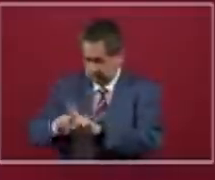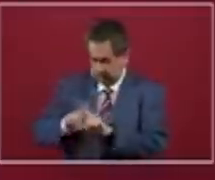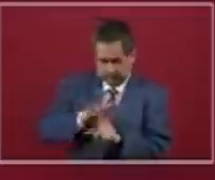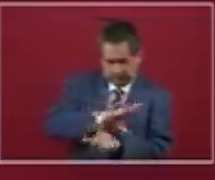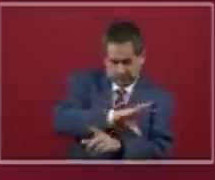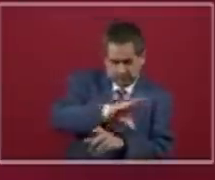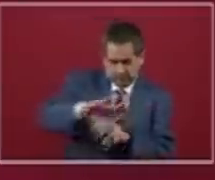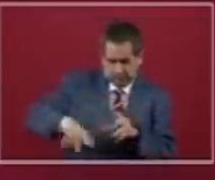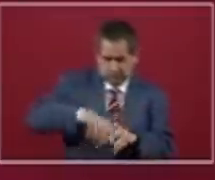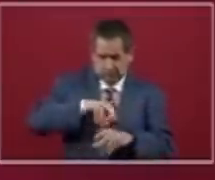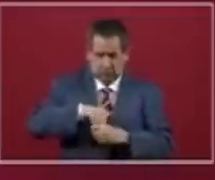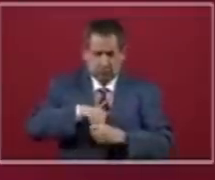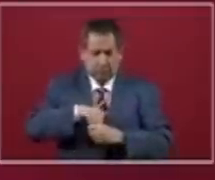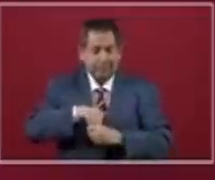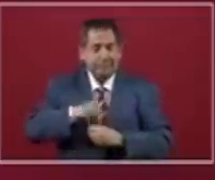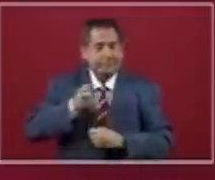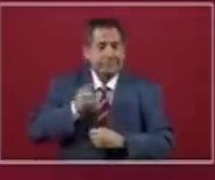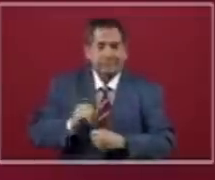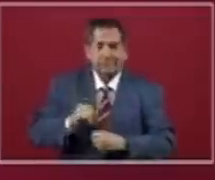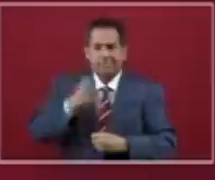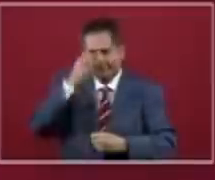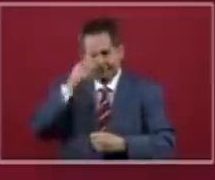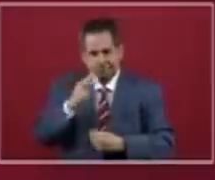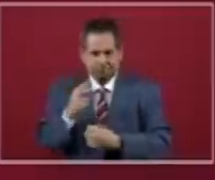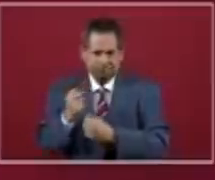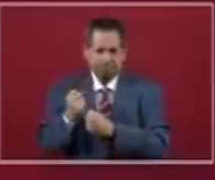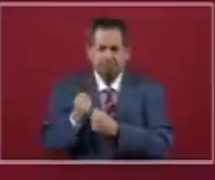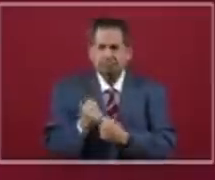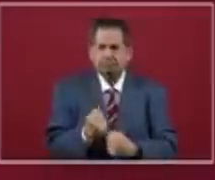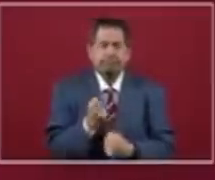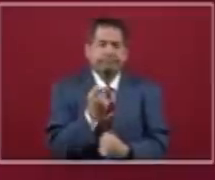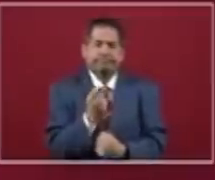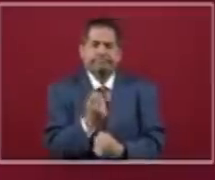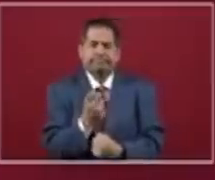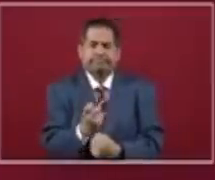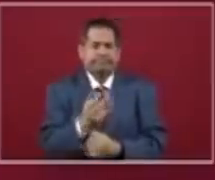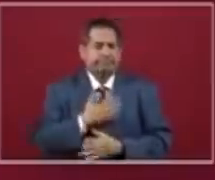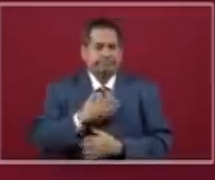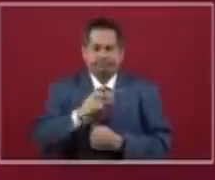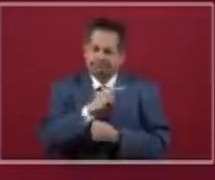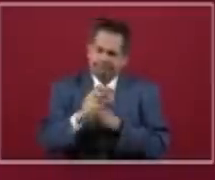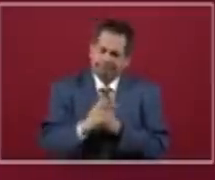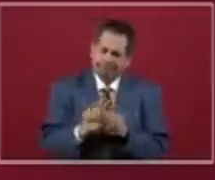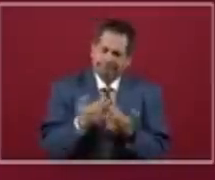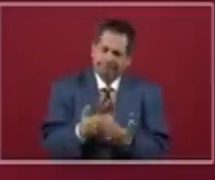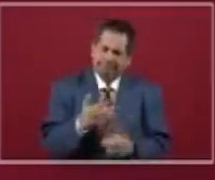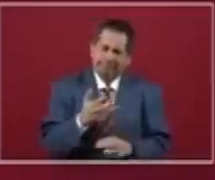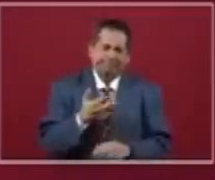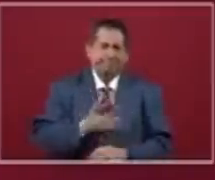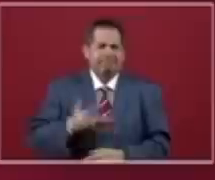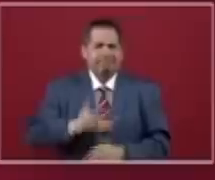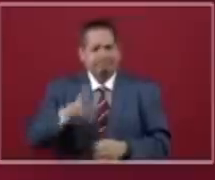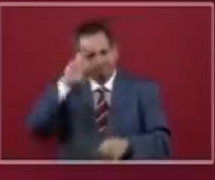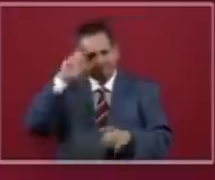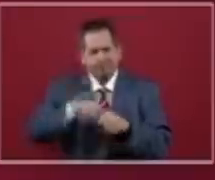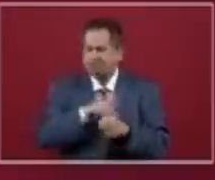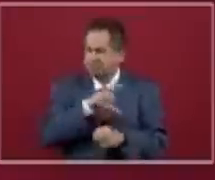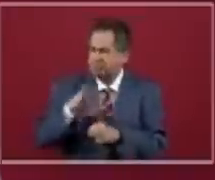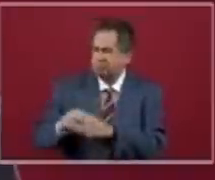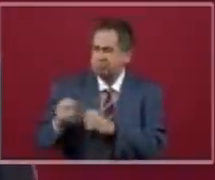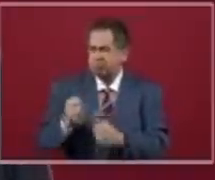Esa es la gran fortaleza de nuestra nación. Yo siempre he